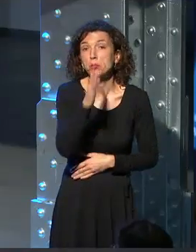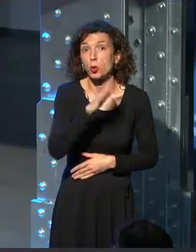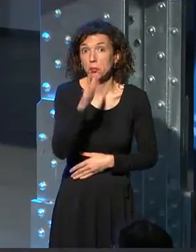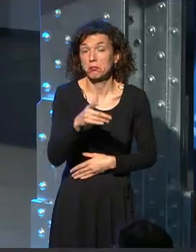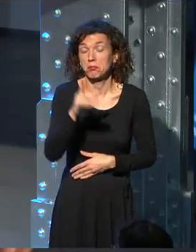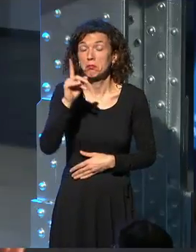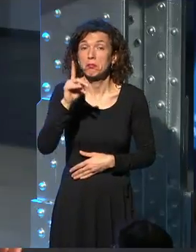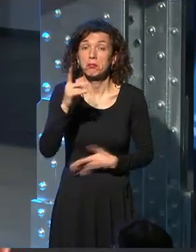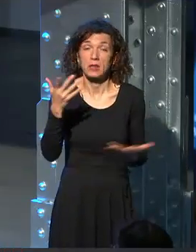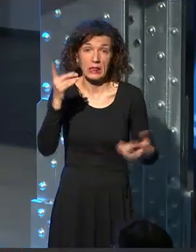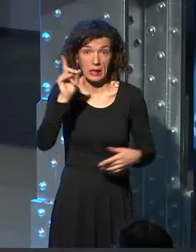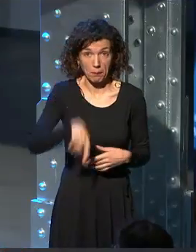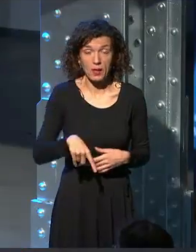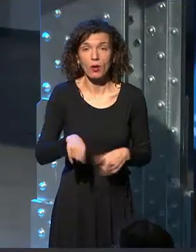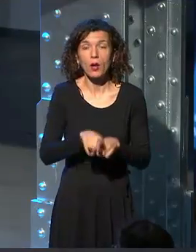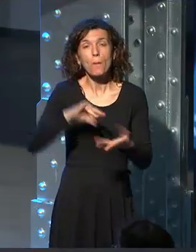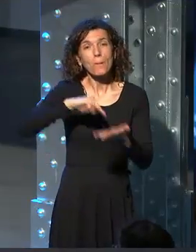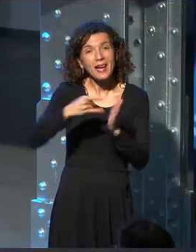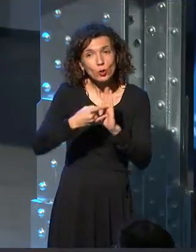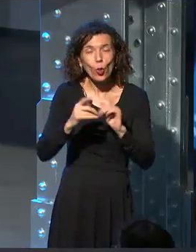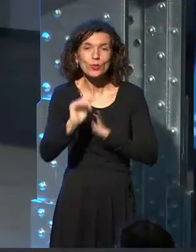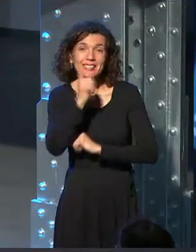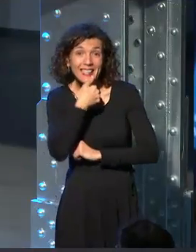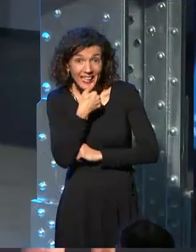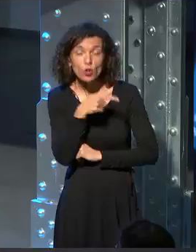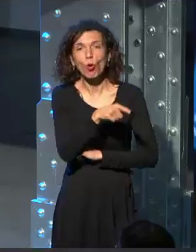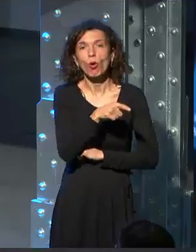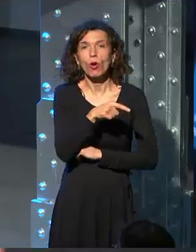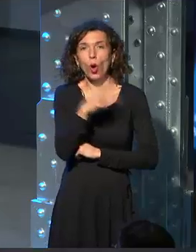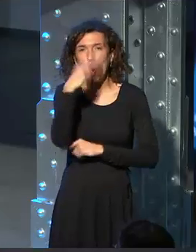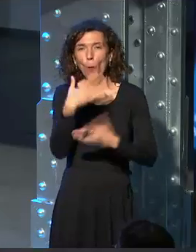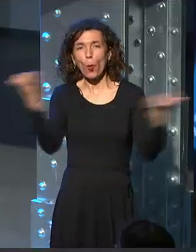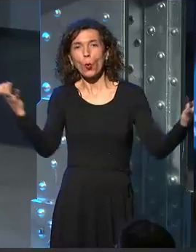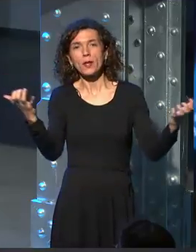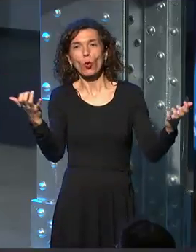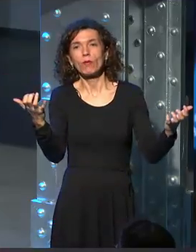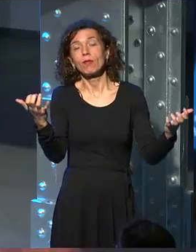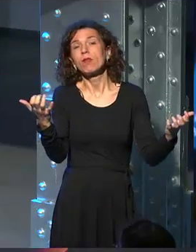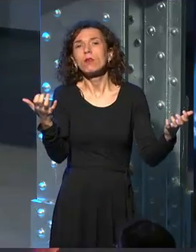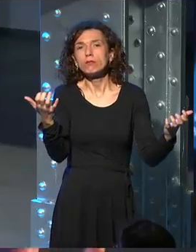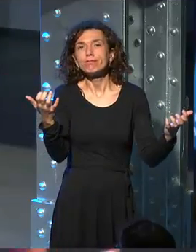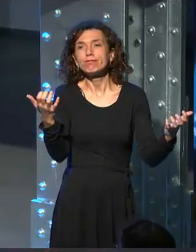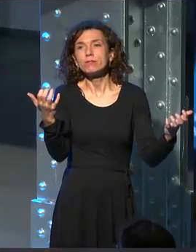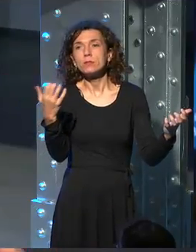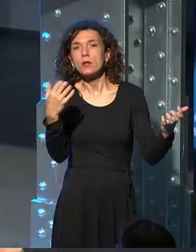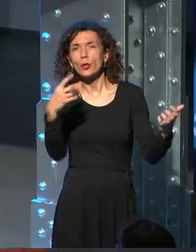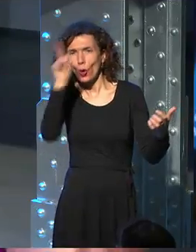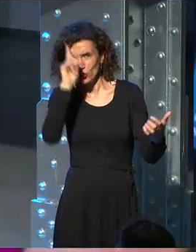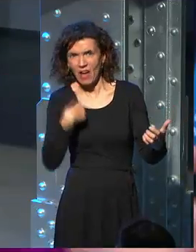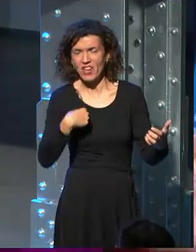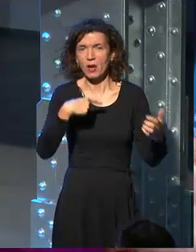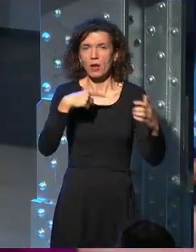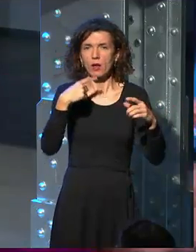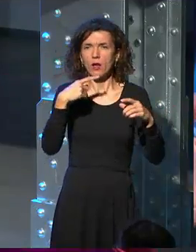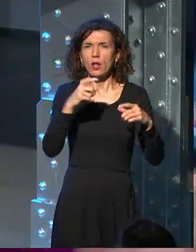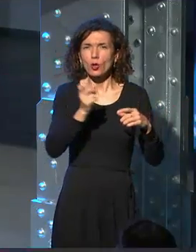propio hecho de que el método es secreto, el público no llega a darse cuenta de la complejidad que puede haber detrás de